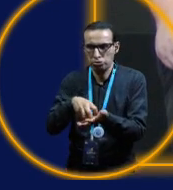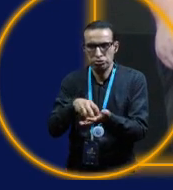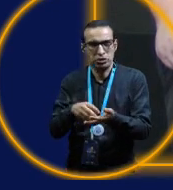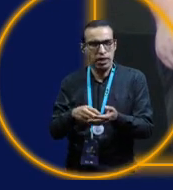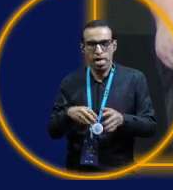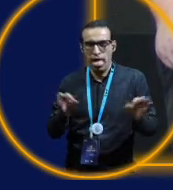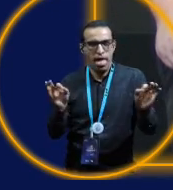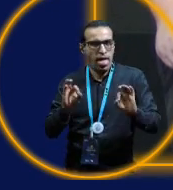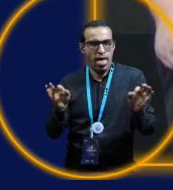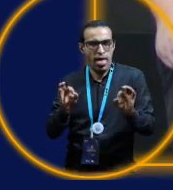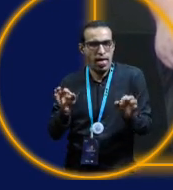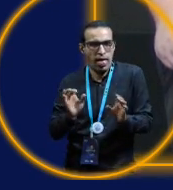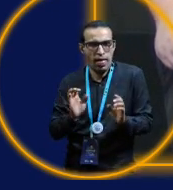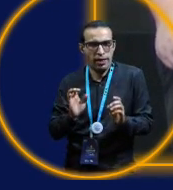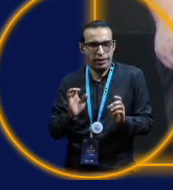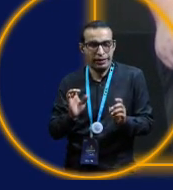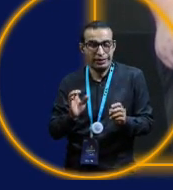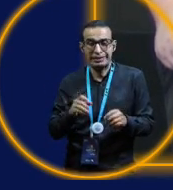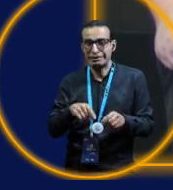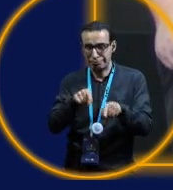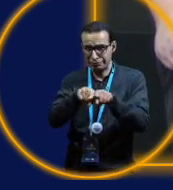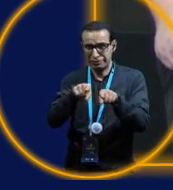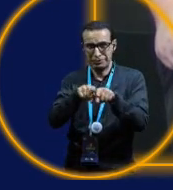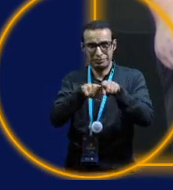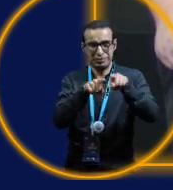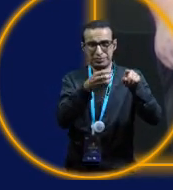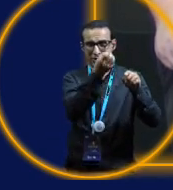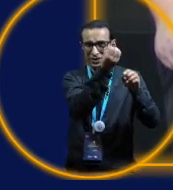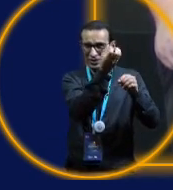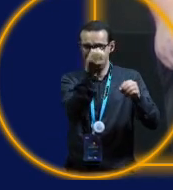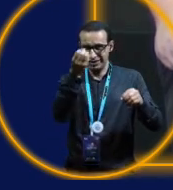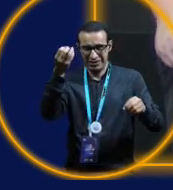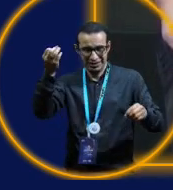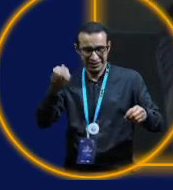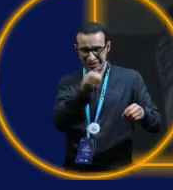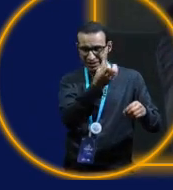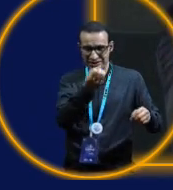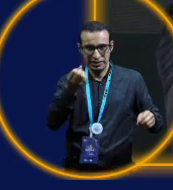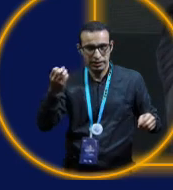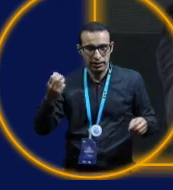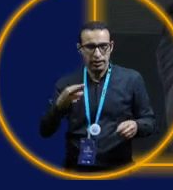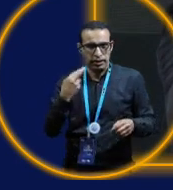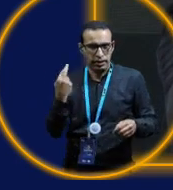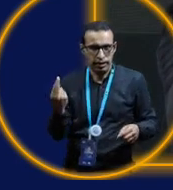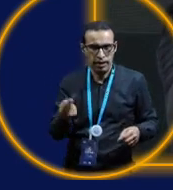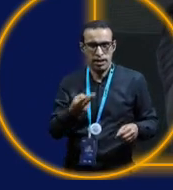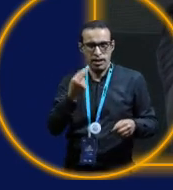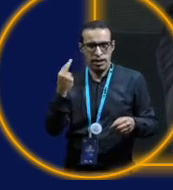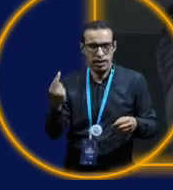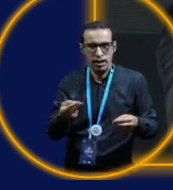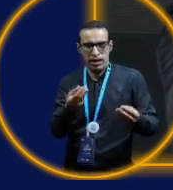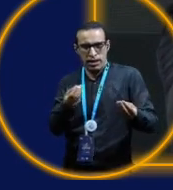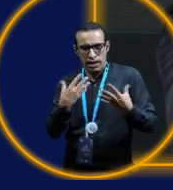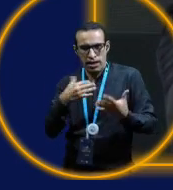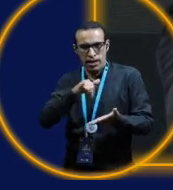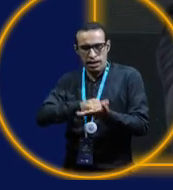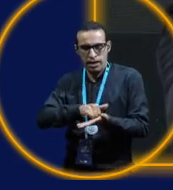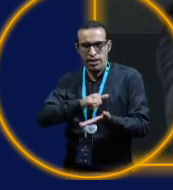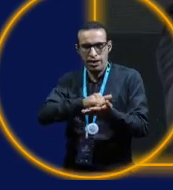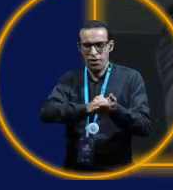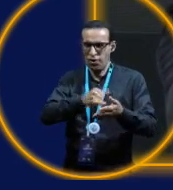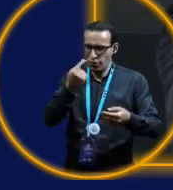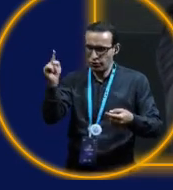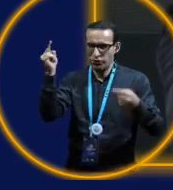estuvieras en una dieta eventualmente te vas a enfermar porque no estás recibiendo lo suficiente de la dieta que te